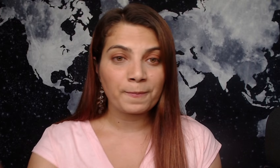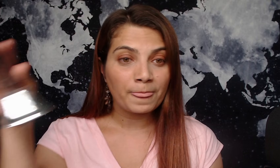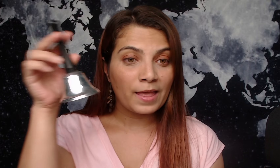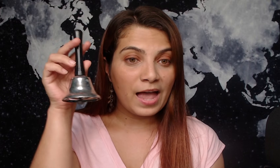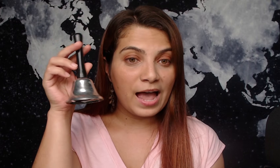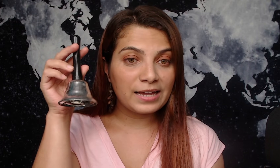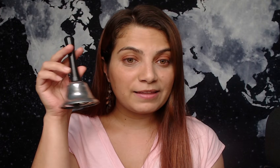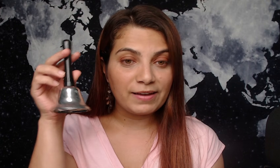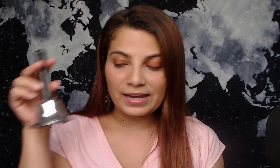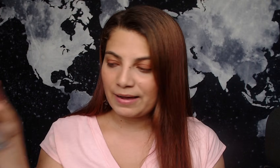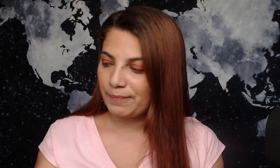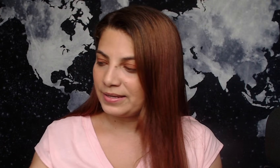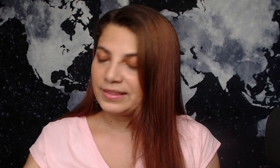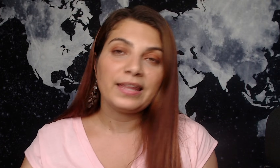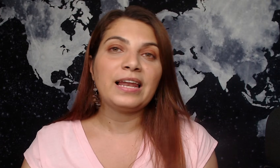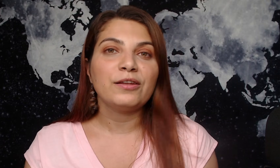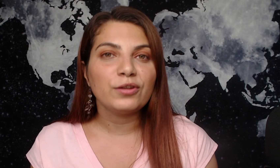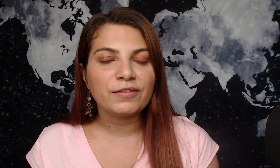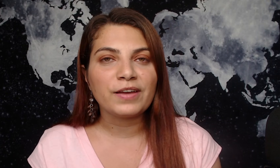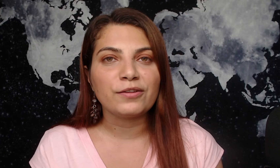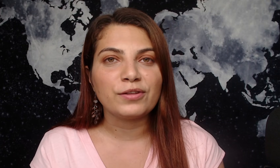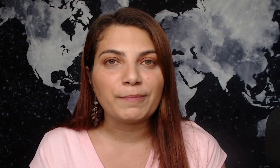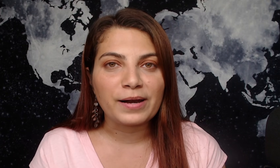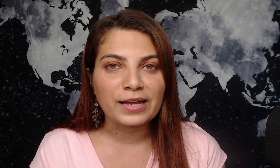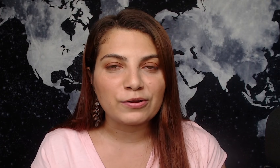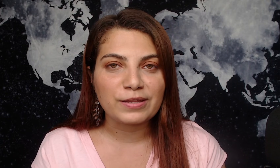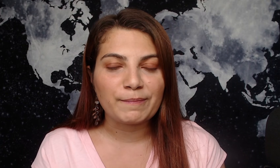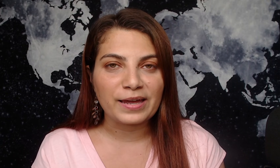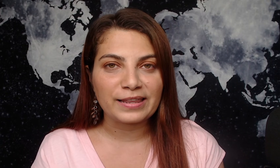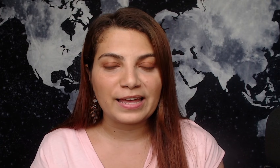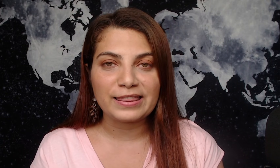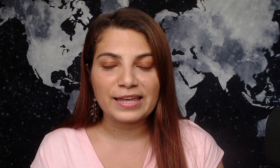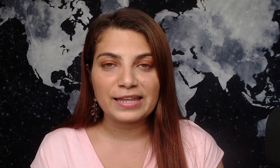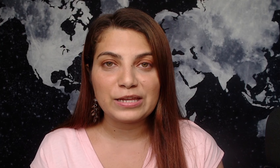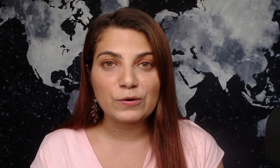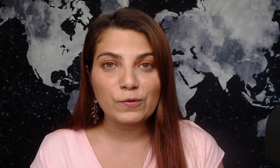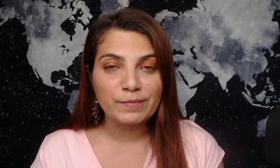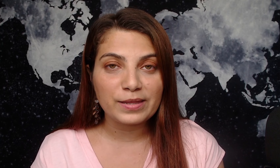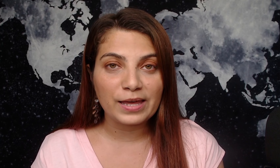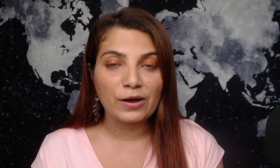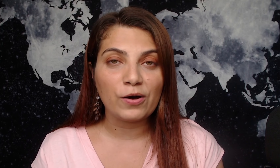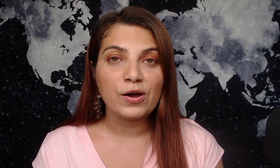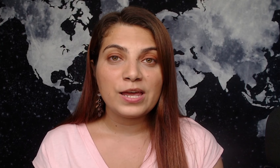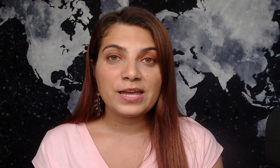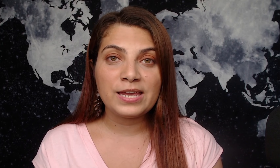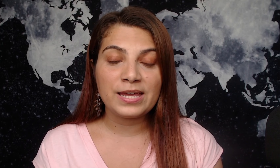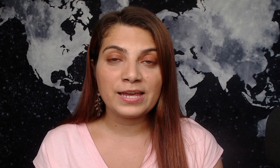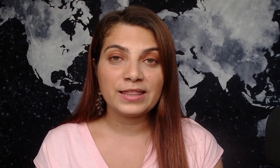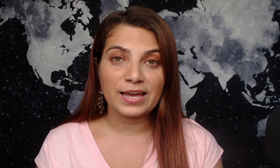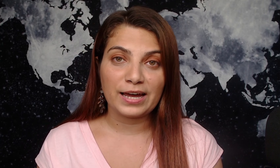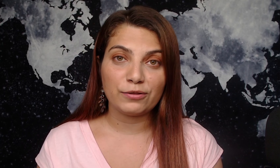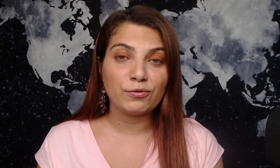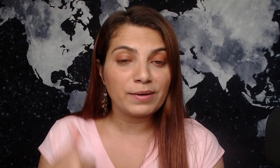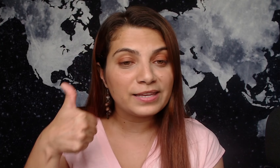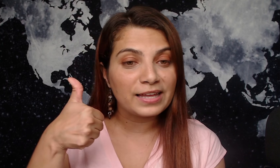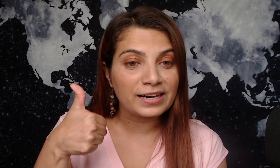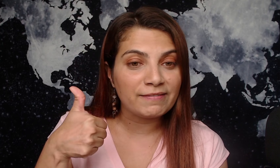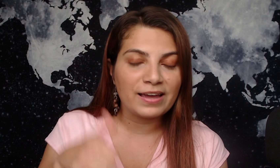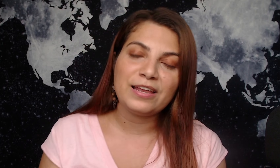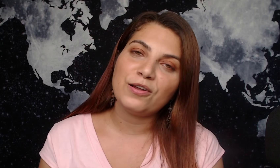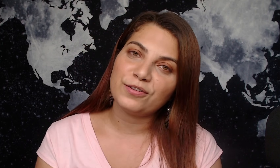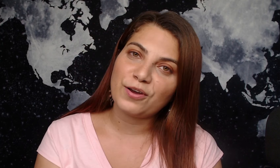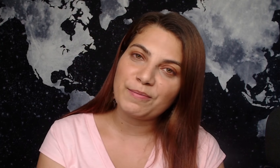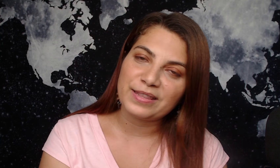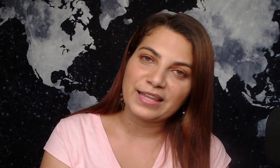también activar la campanita de las notificaciones para que no se pierda de ningún video y dejar su manita